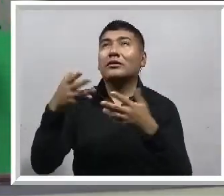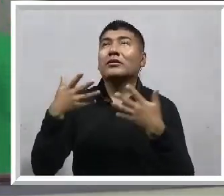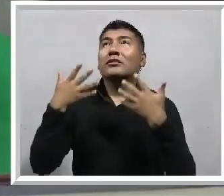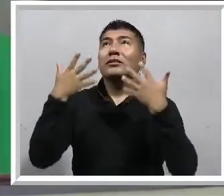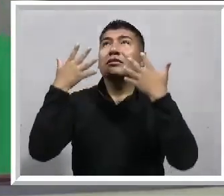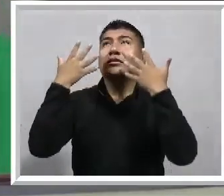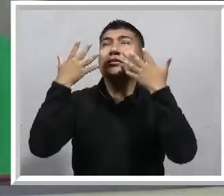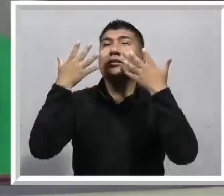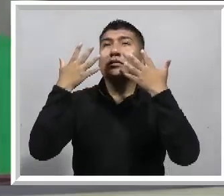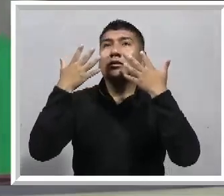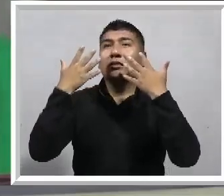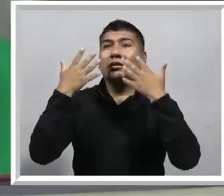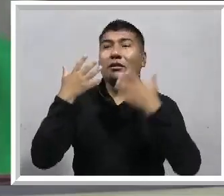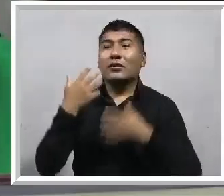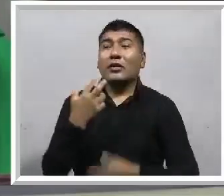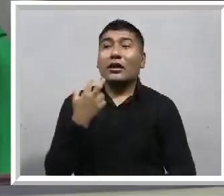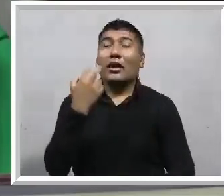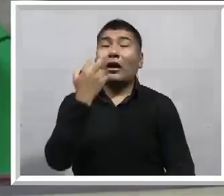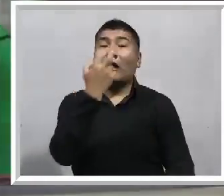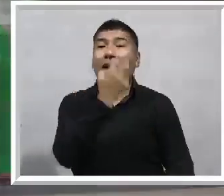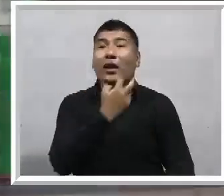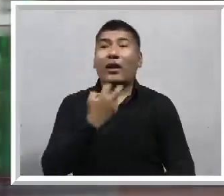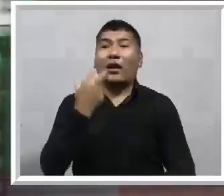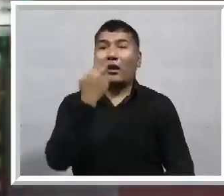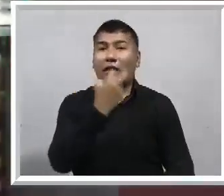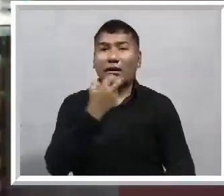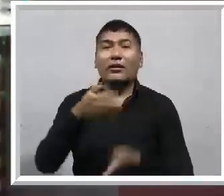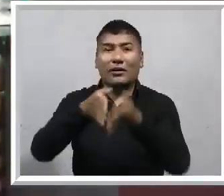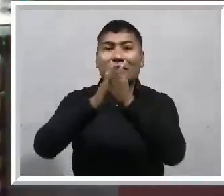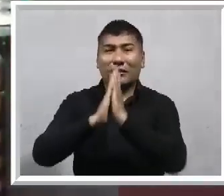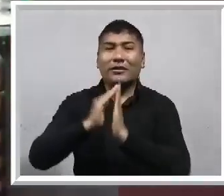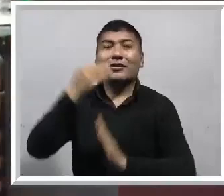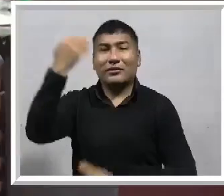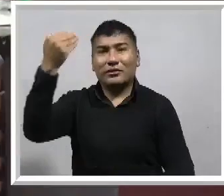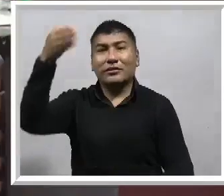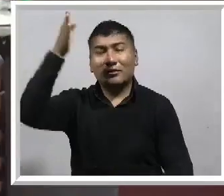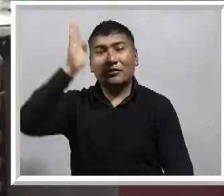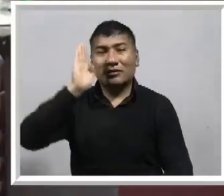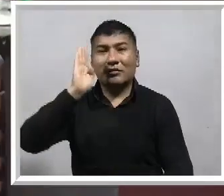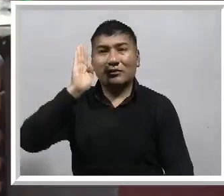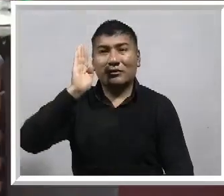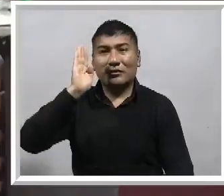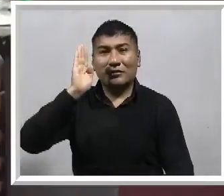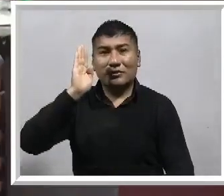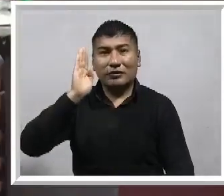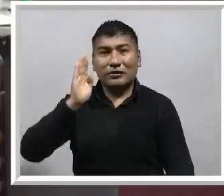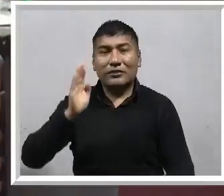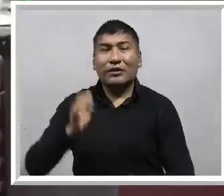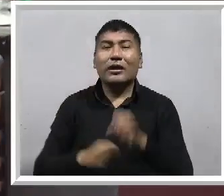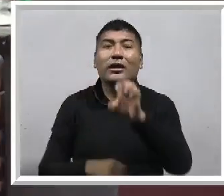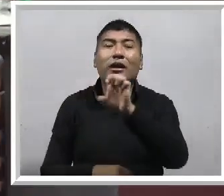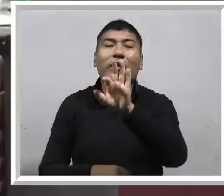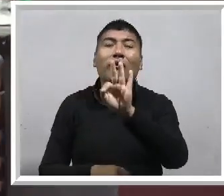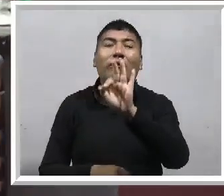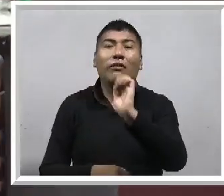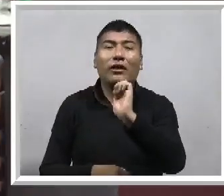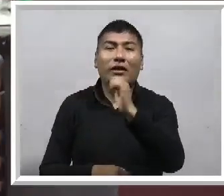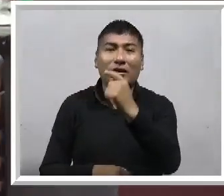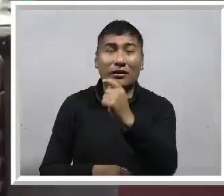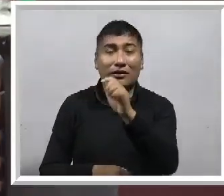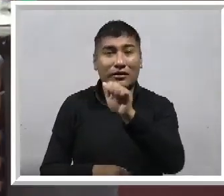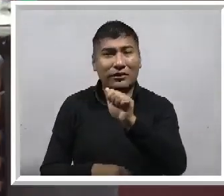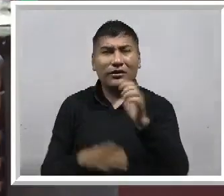y dijo O sea hay que pedir a Dios nos dice efata